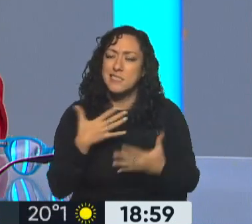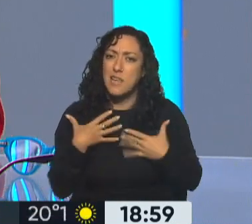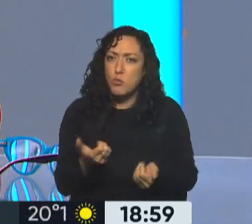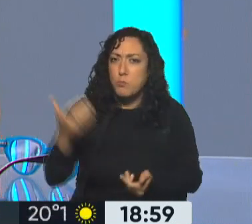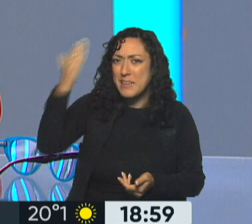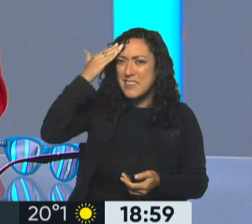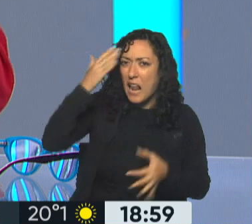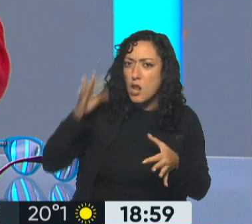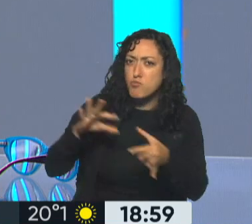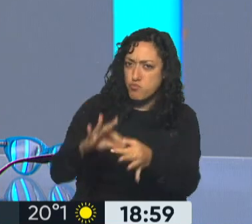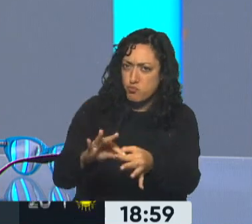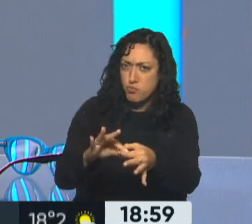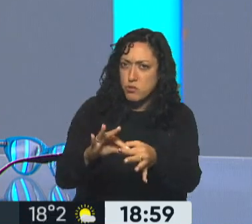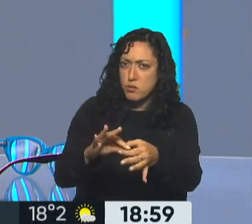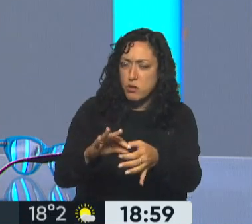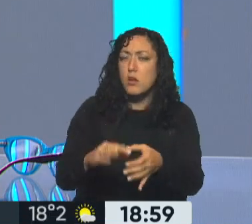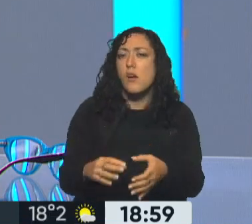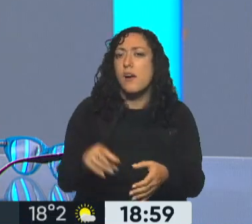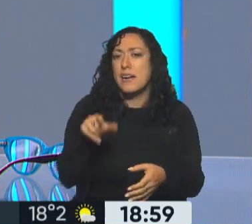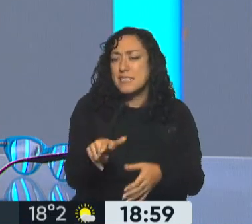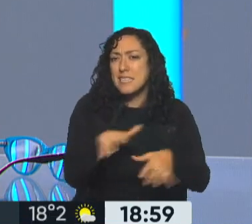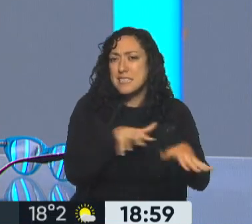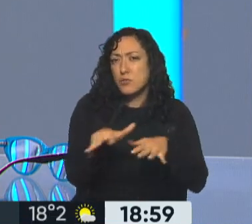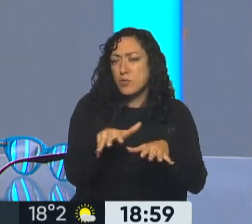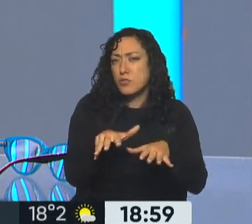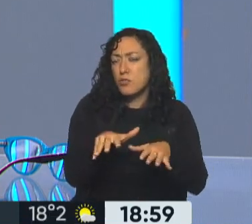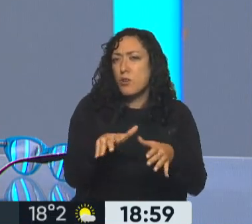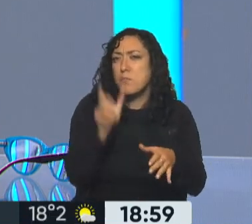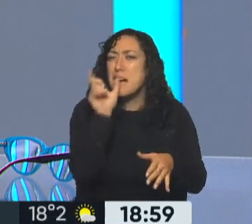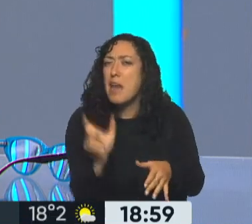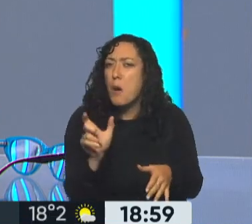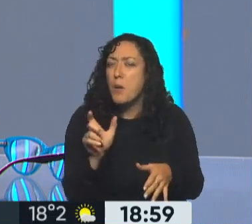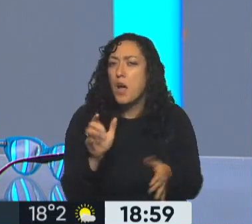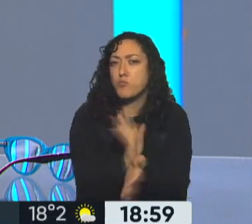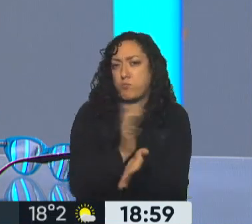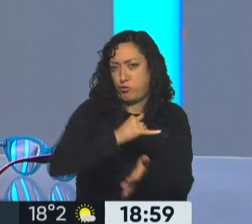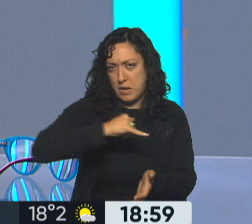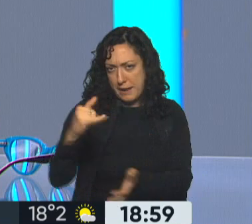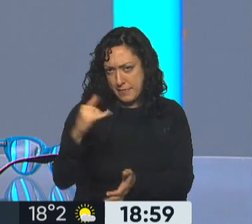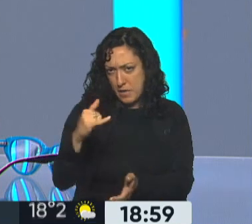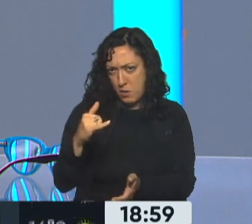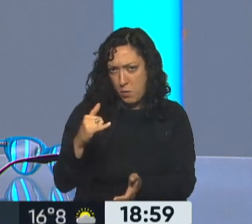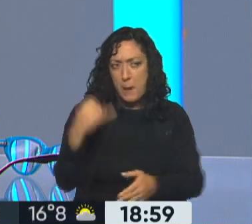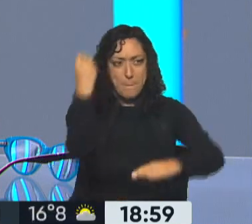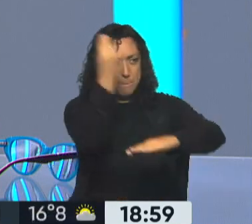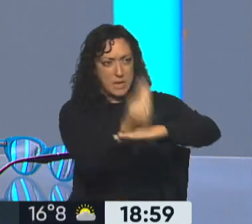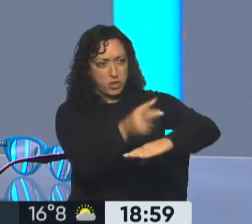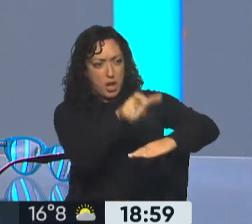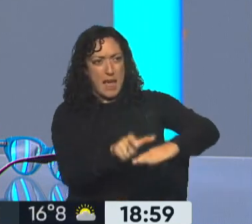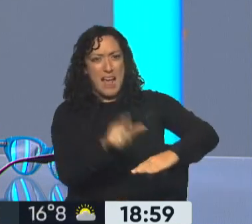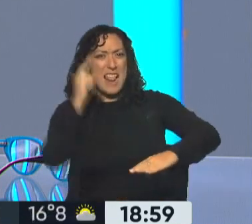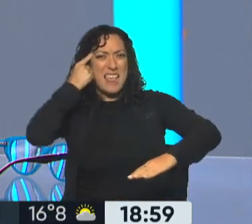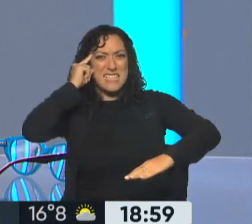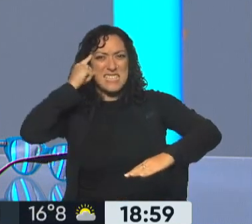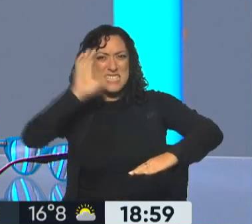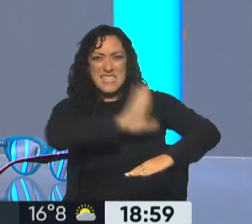mental, con la peor de las connotaciones, con una connotación negativa. Ese candidato está desquiciado, está